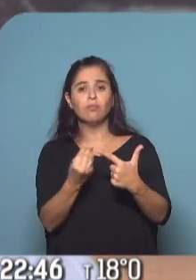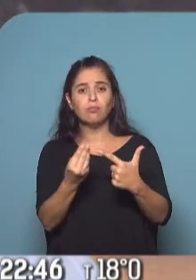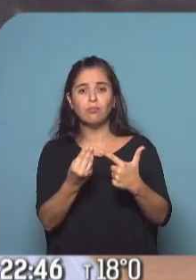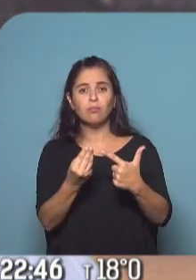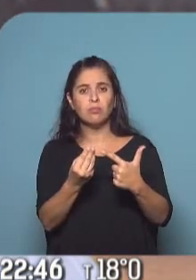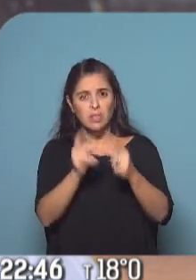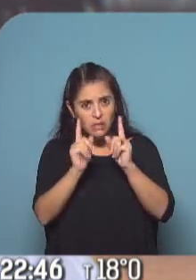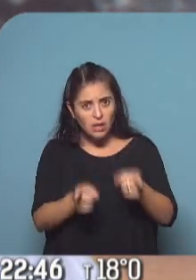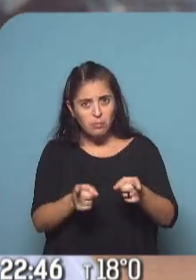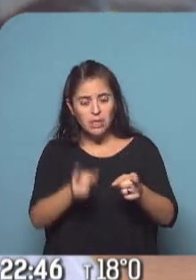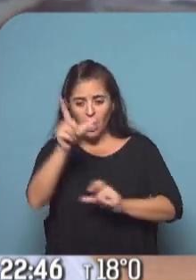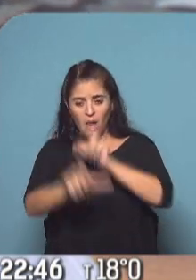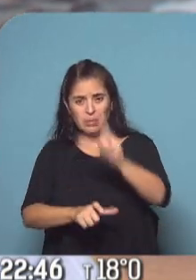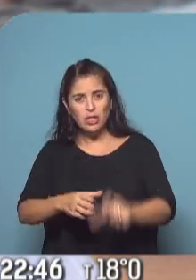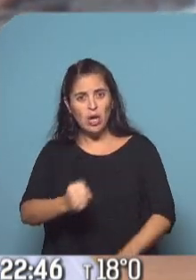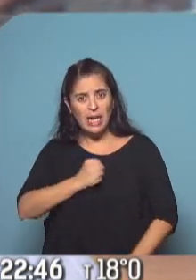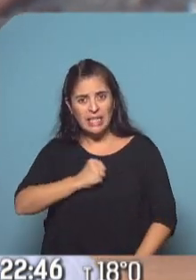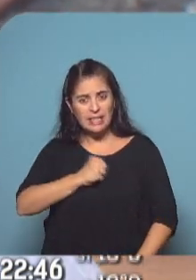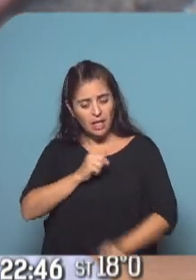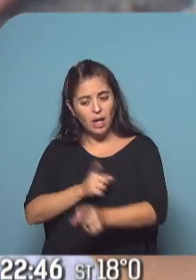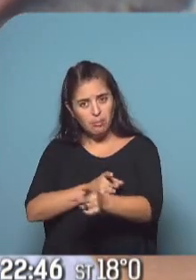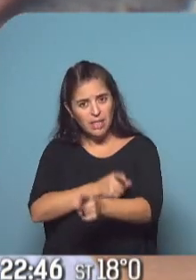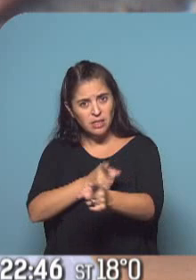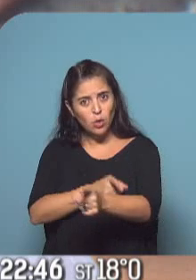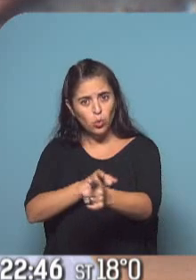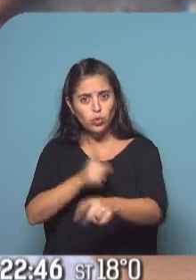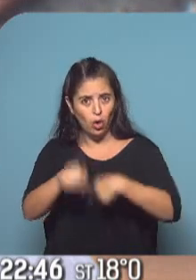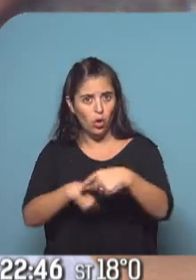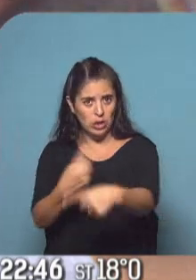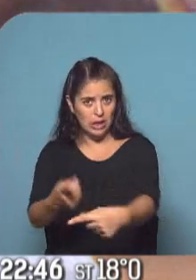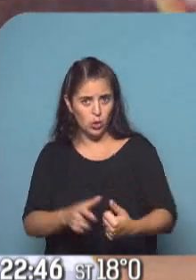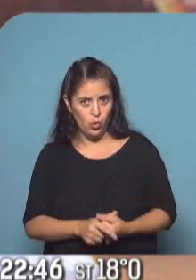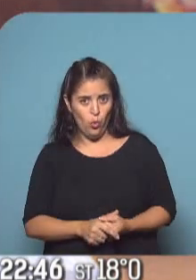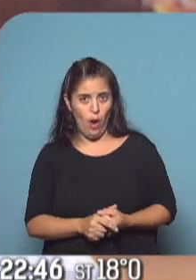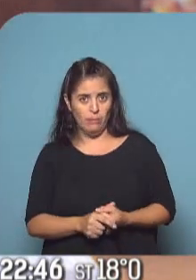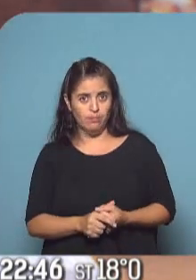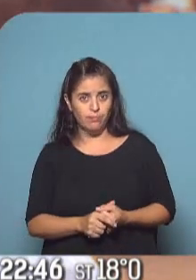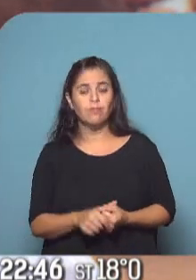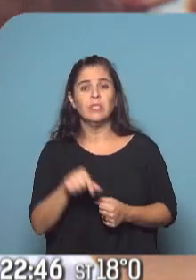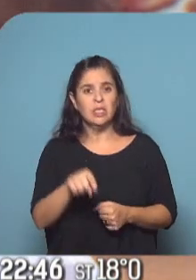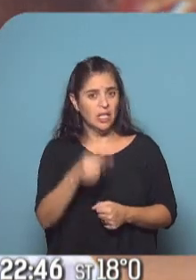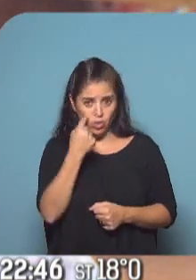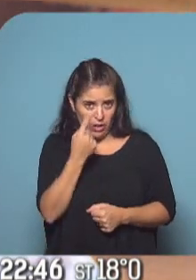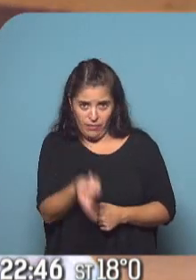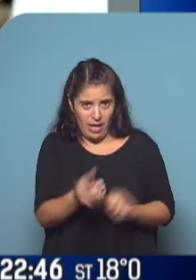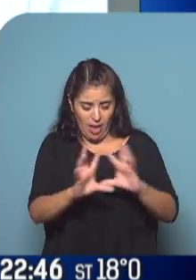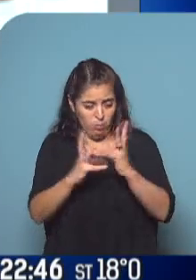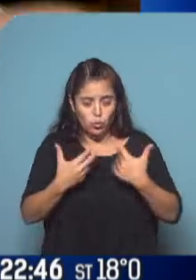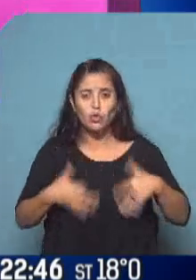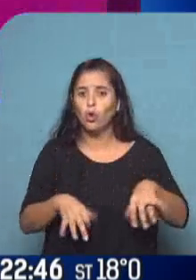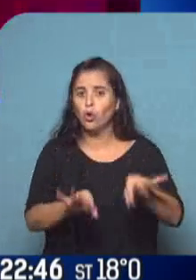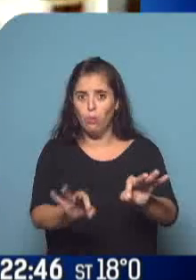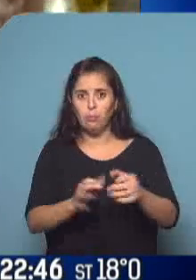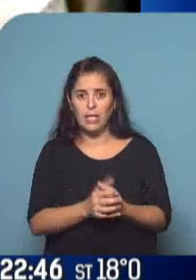cristianos. Los cristianos son la comunidad más perseguida del mundo y esto se refleja en cifras que son